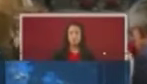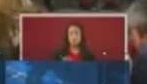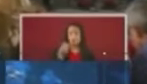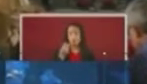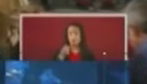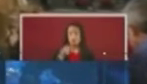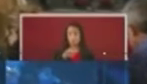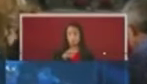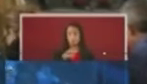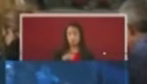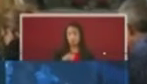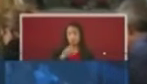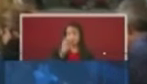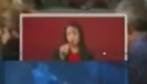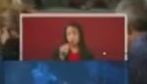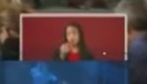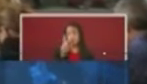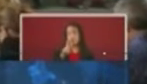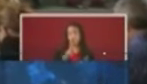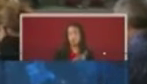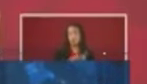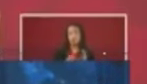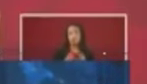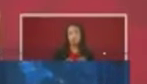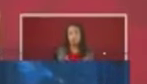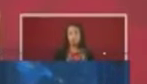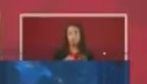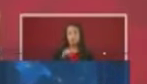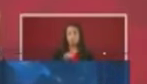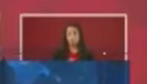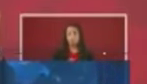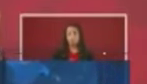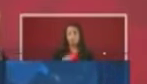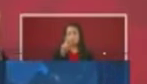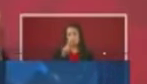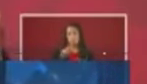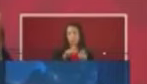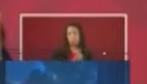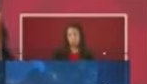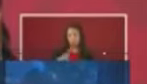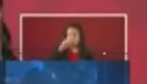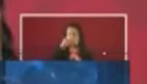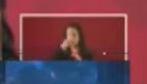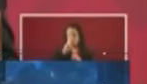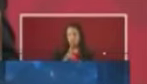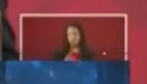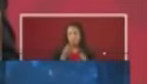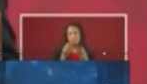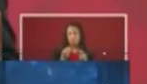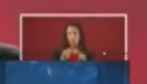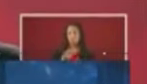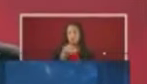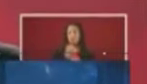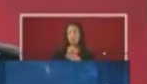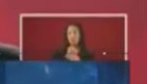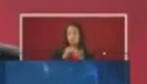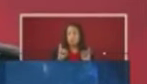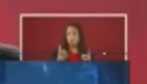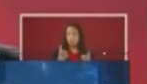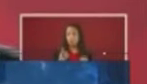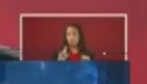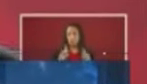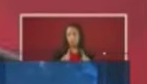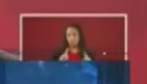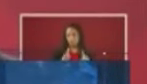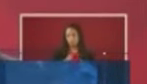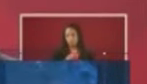tener jueces más preparados, más sensibles, más cercanos a la gente y, por un lado, fortalecer los defensores